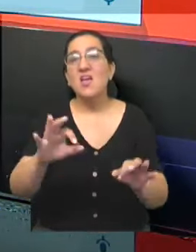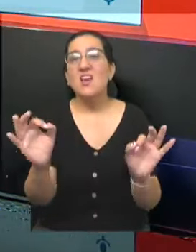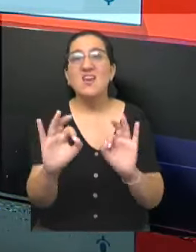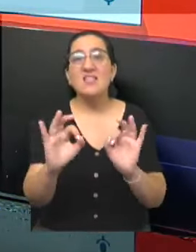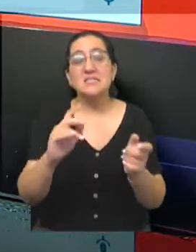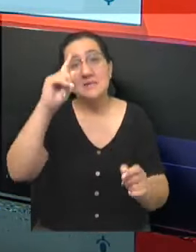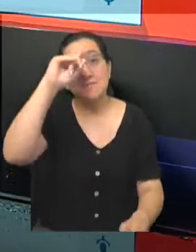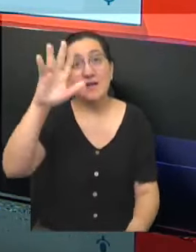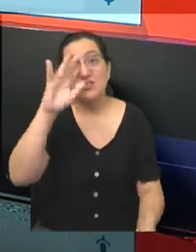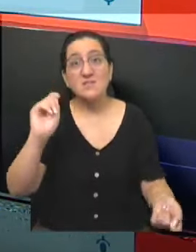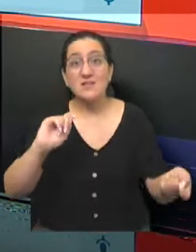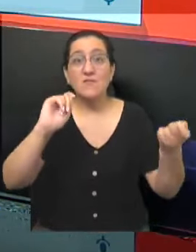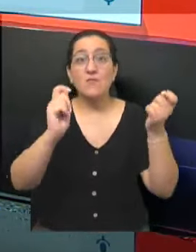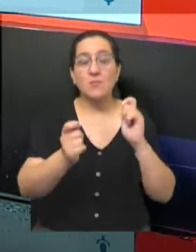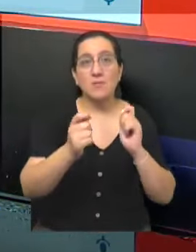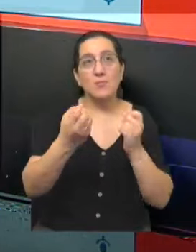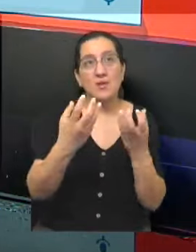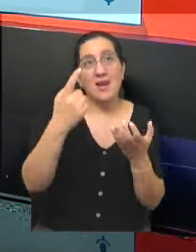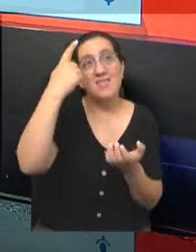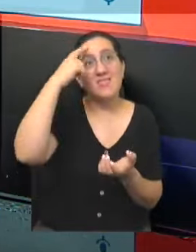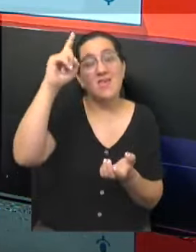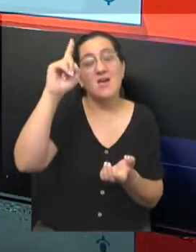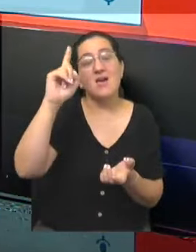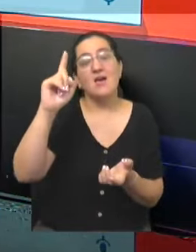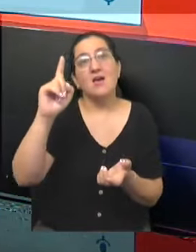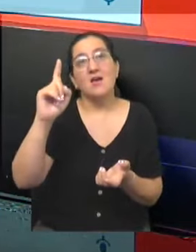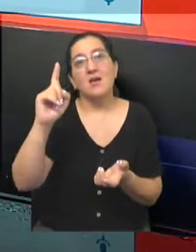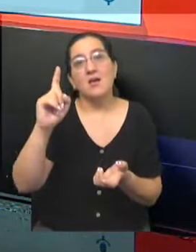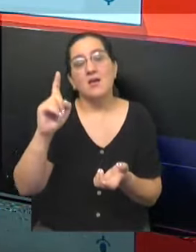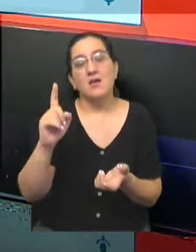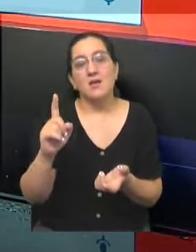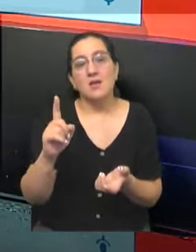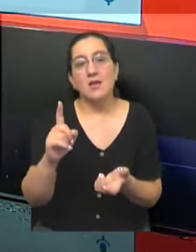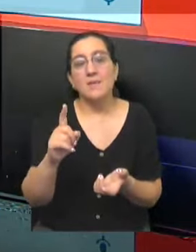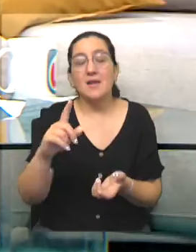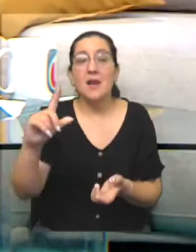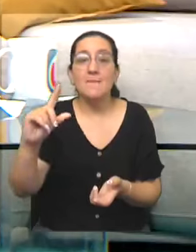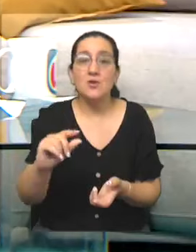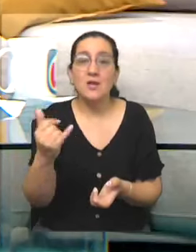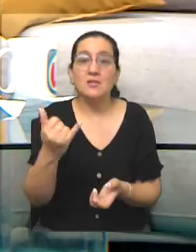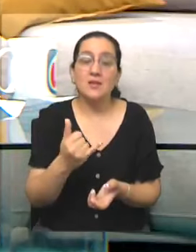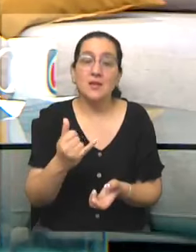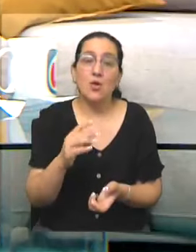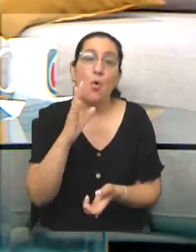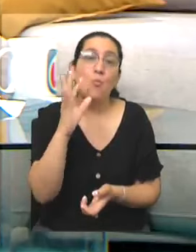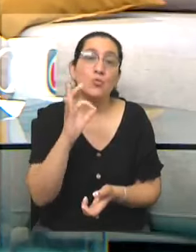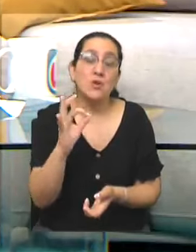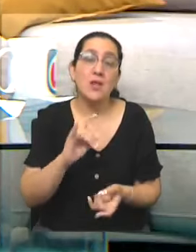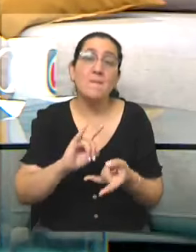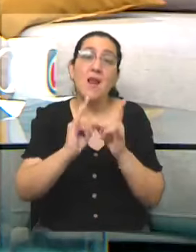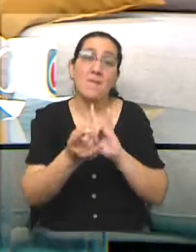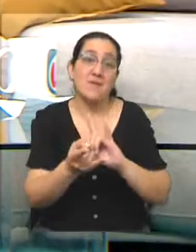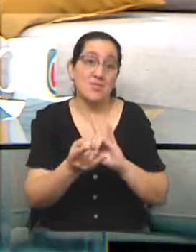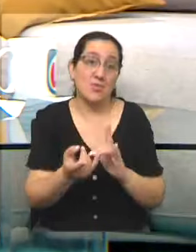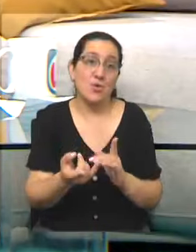que se transformó. Una idea de balotaje siempre es justamente, como decía Tania, para que las minorías tengan lugar en el Parlamento. Y pueda ser,